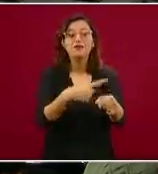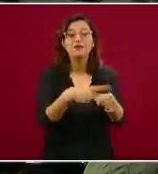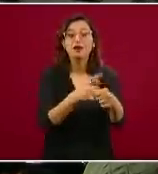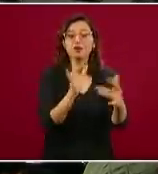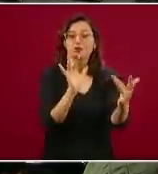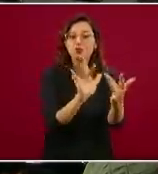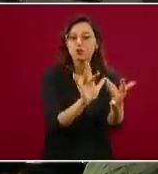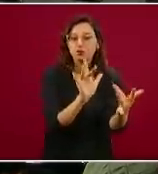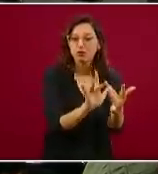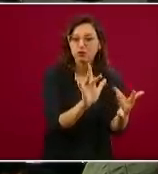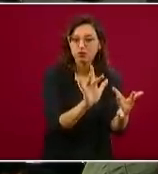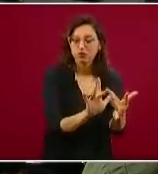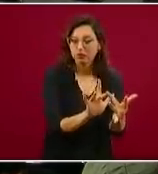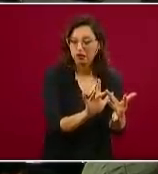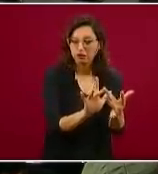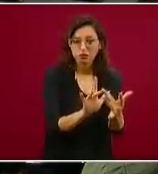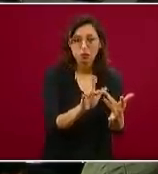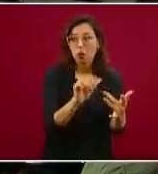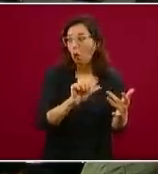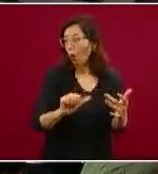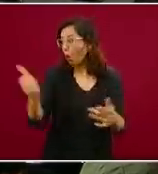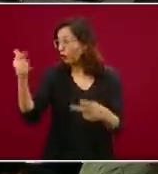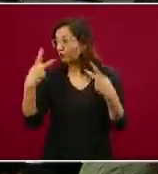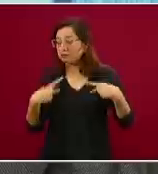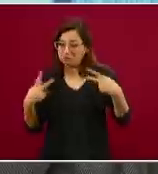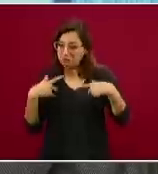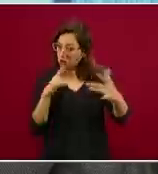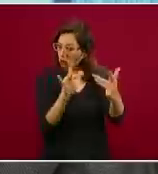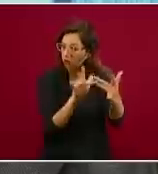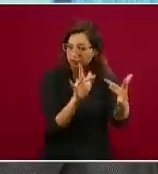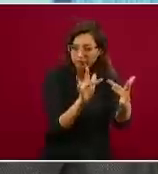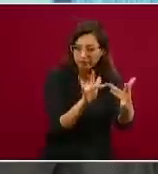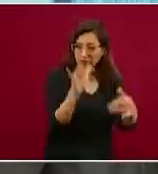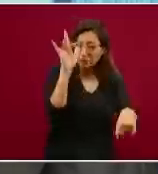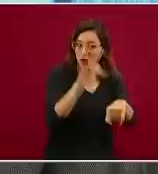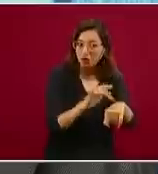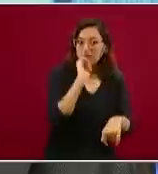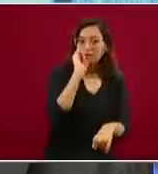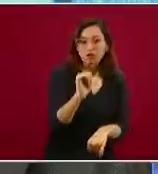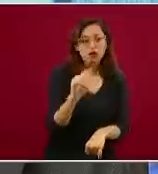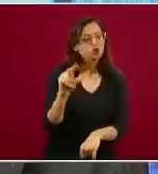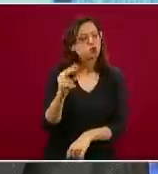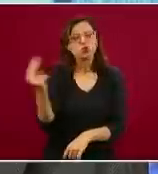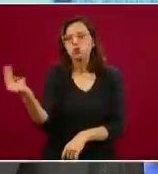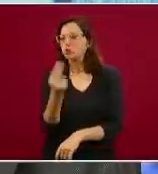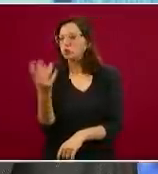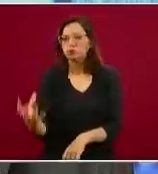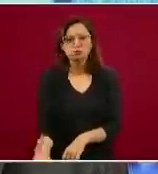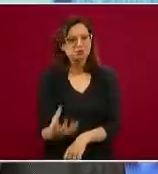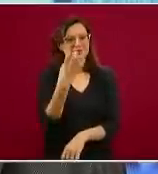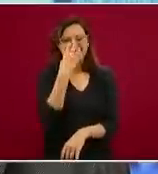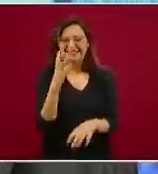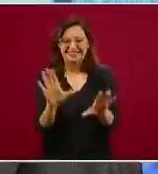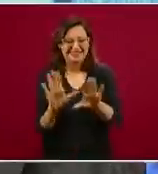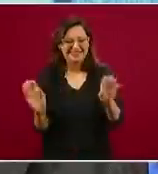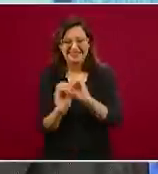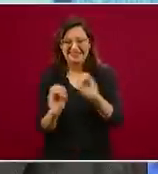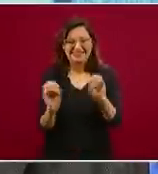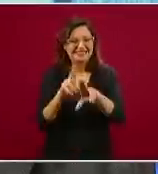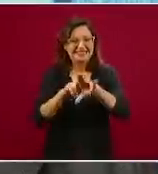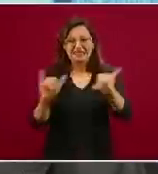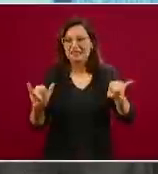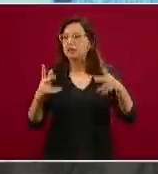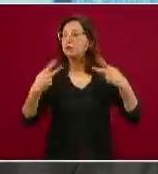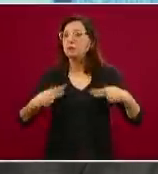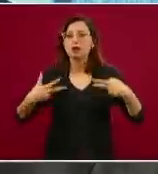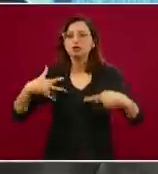El resto, tanto del personal de salud como personal en general, no necesita tener ningún cubrebocas, tampoco la